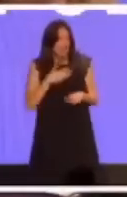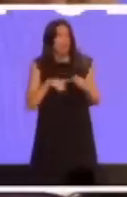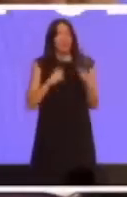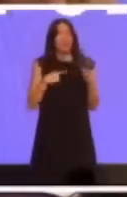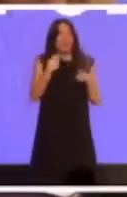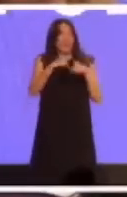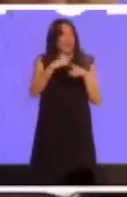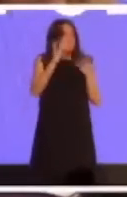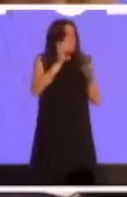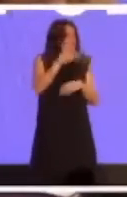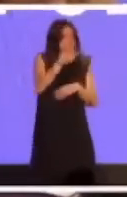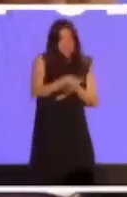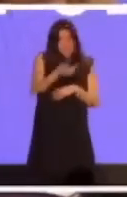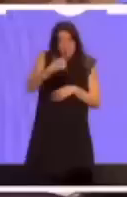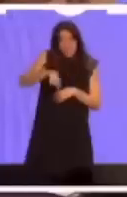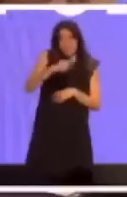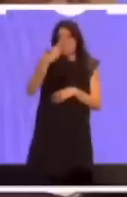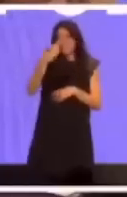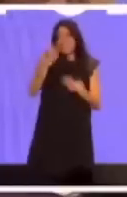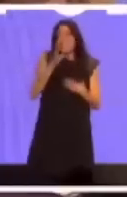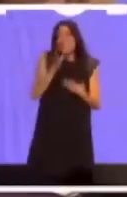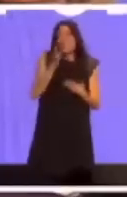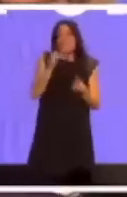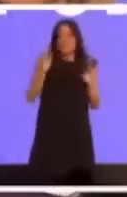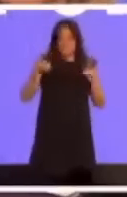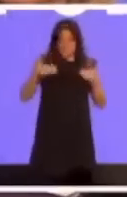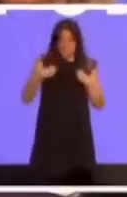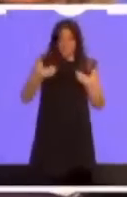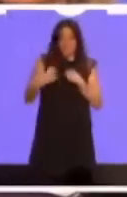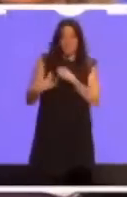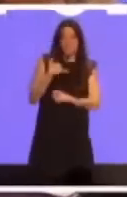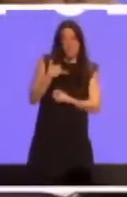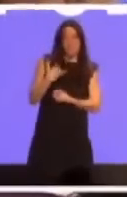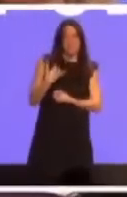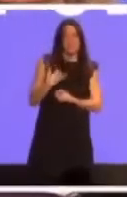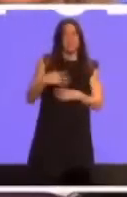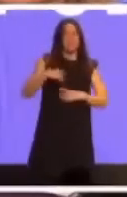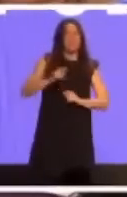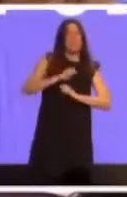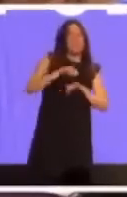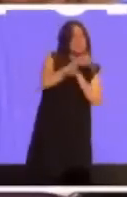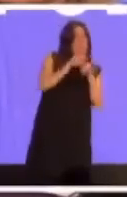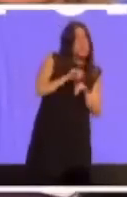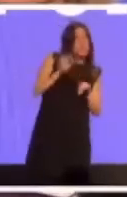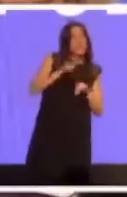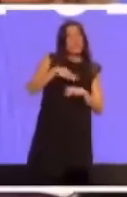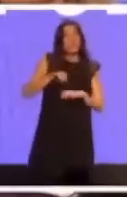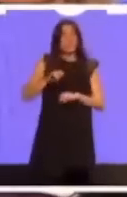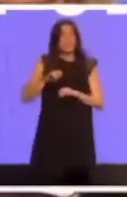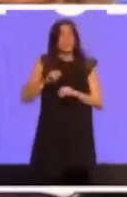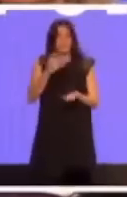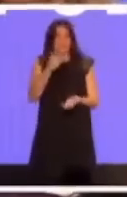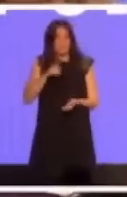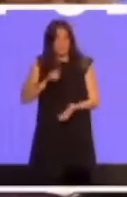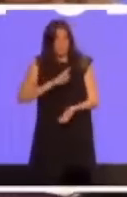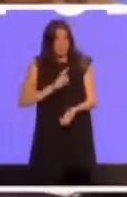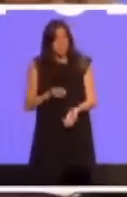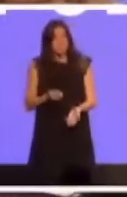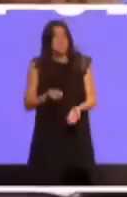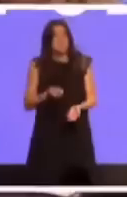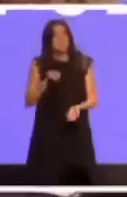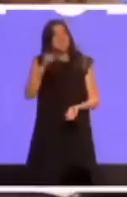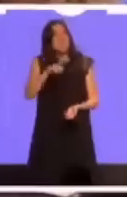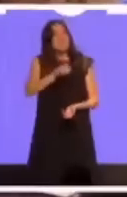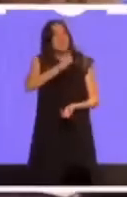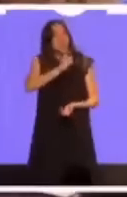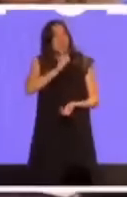nos importan de verdad porque condicionan nuestra vida y nos pueden hacer felices o tremendamente infelices y sobre todo de cómo